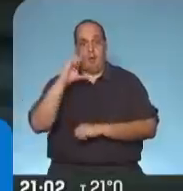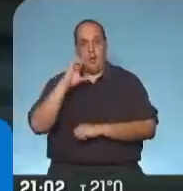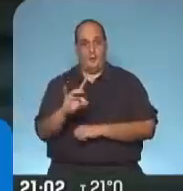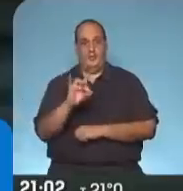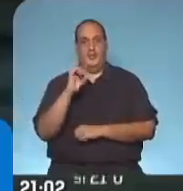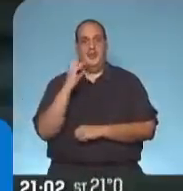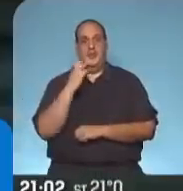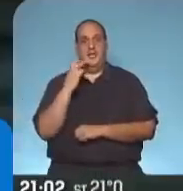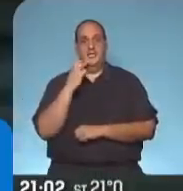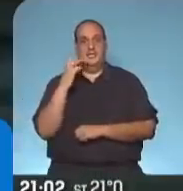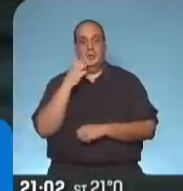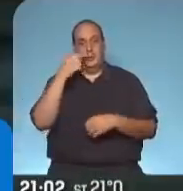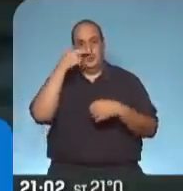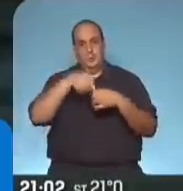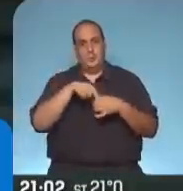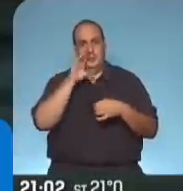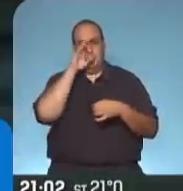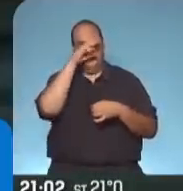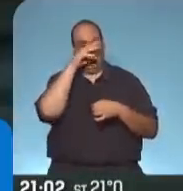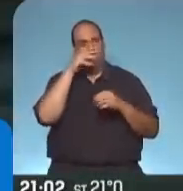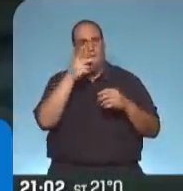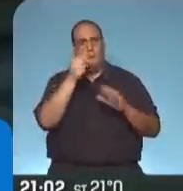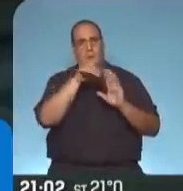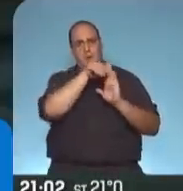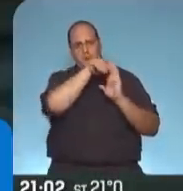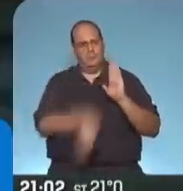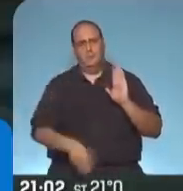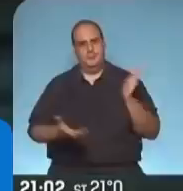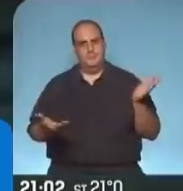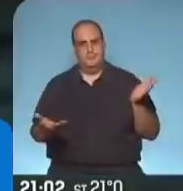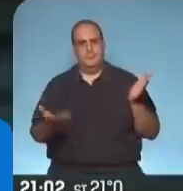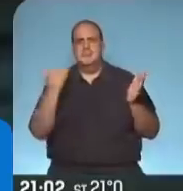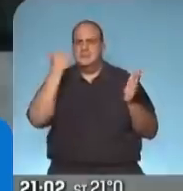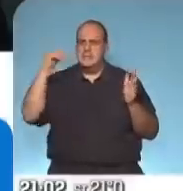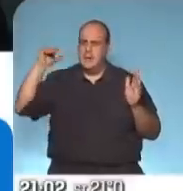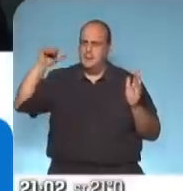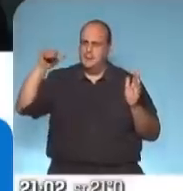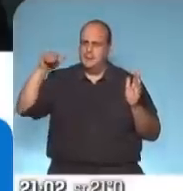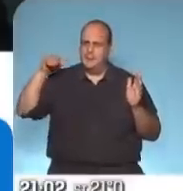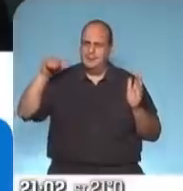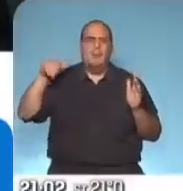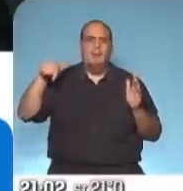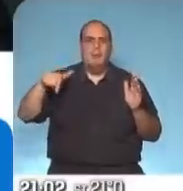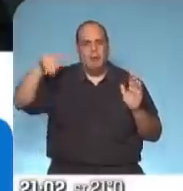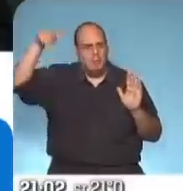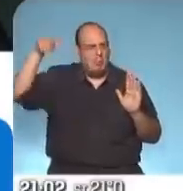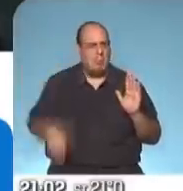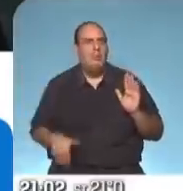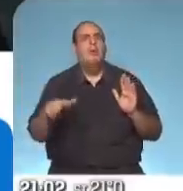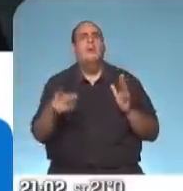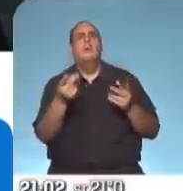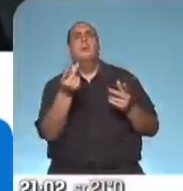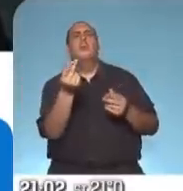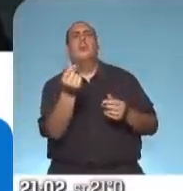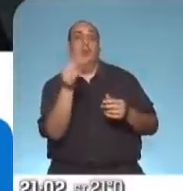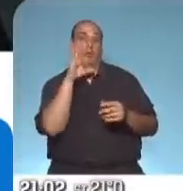Hay que hablar del crudo de petróleo que se derrumbó en el día de hoy. Ya venía en baja, pero finalmente terminó cerrando, siempre hablando de la cotización